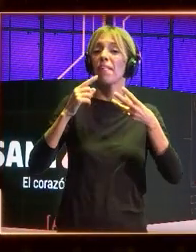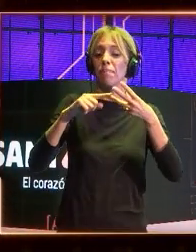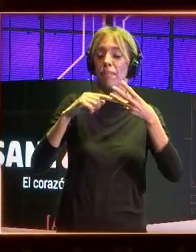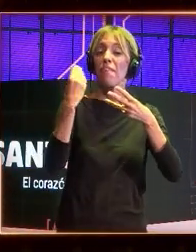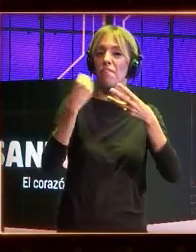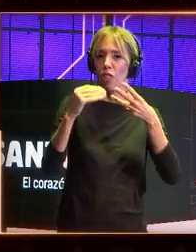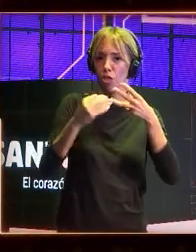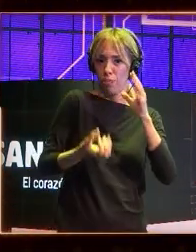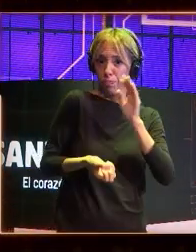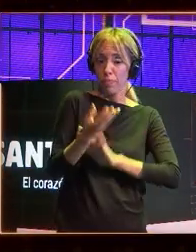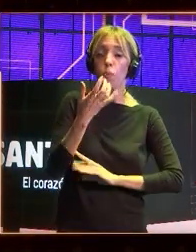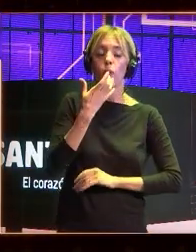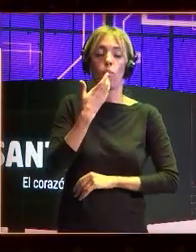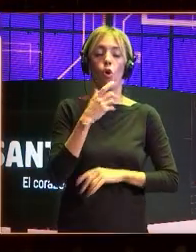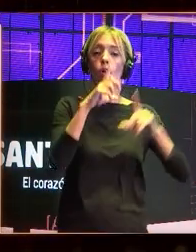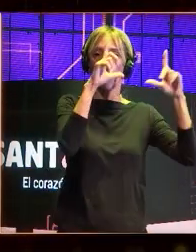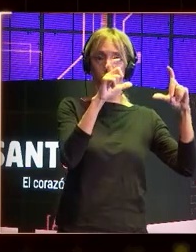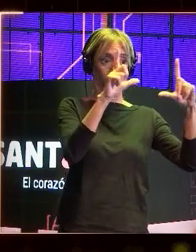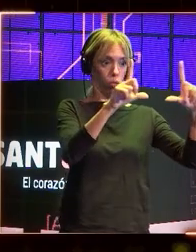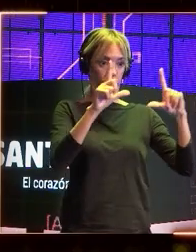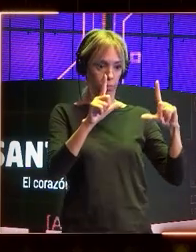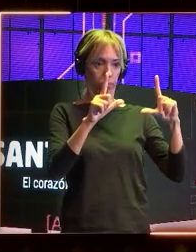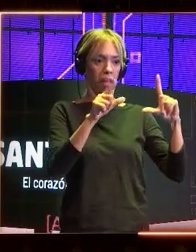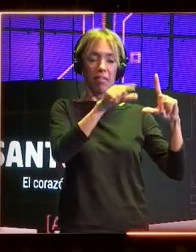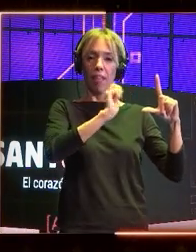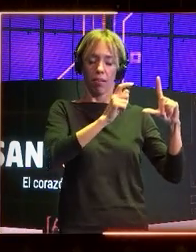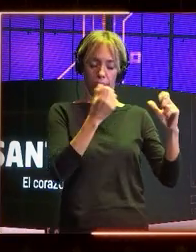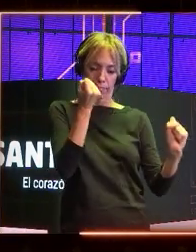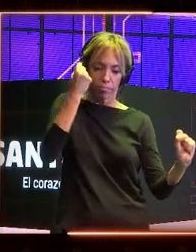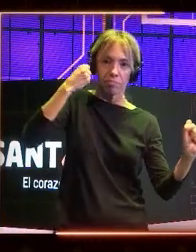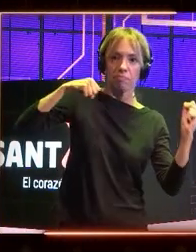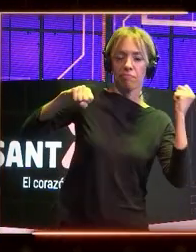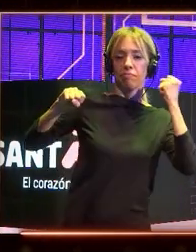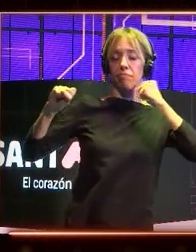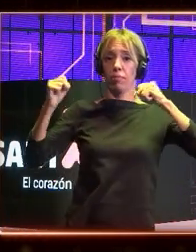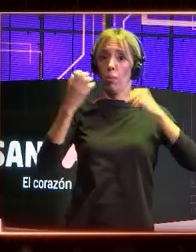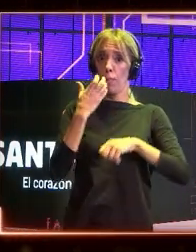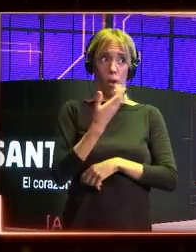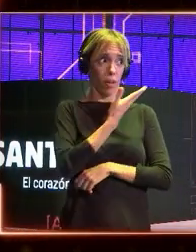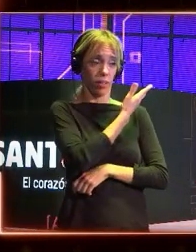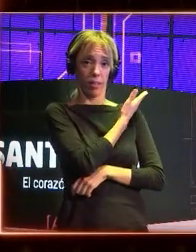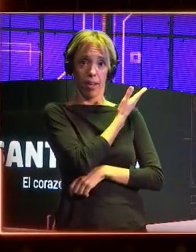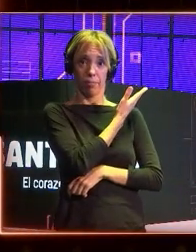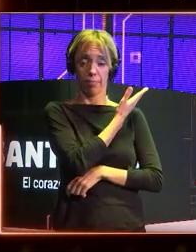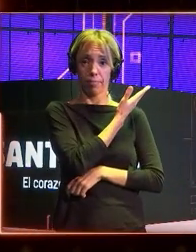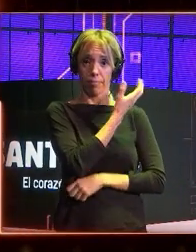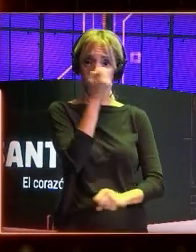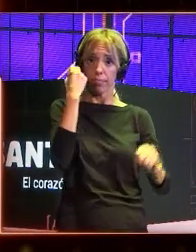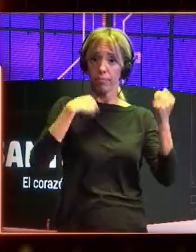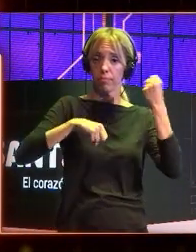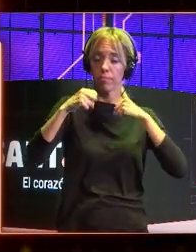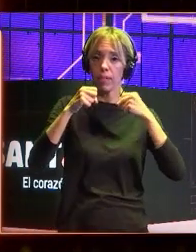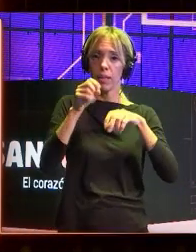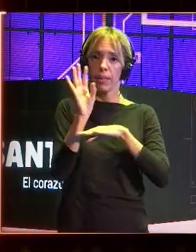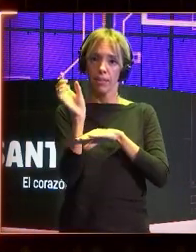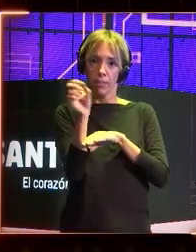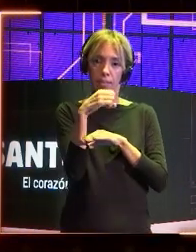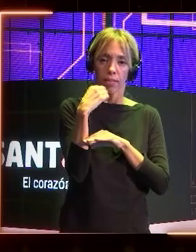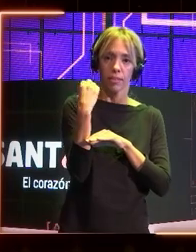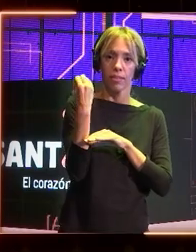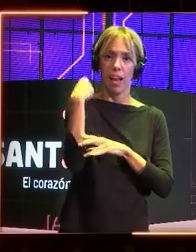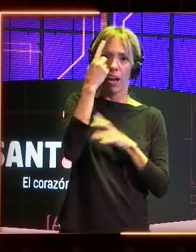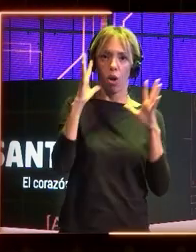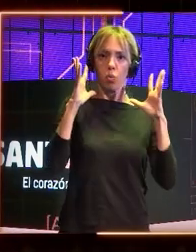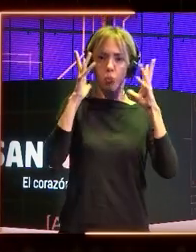la imagen que hemos creado y darle vida en una animación grotesca como esta donde se va girando y la cara se